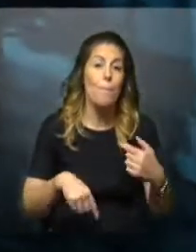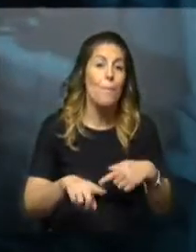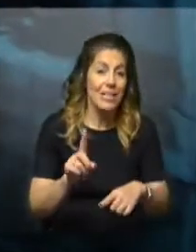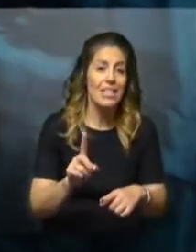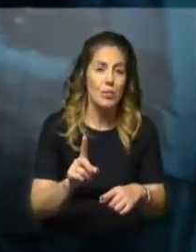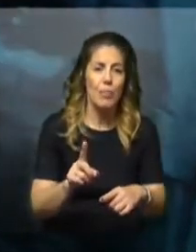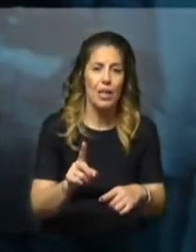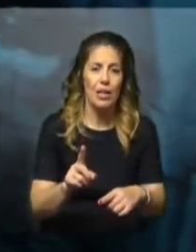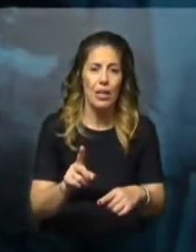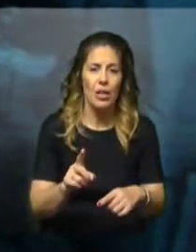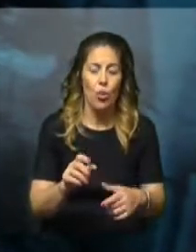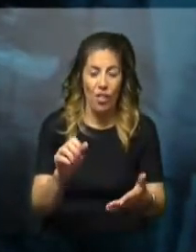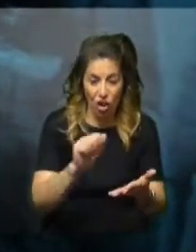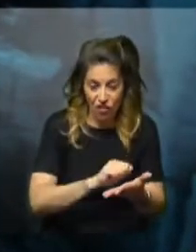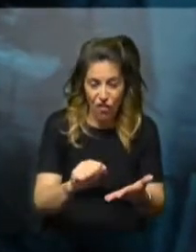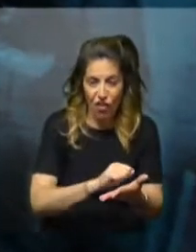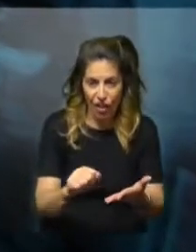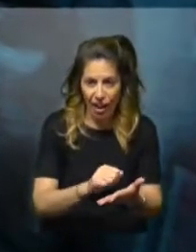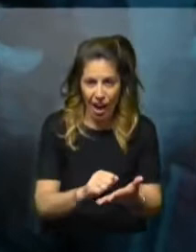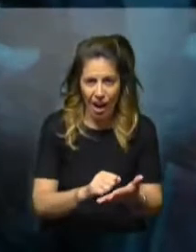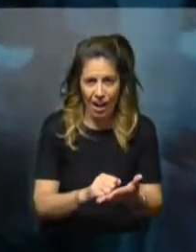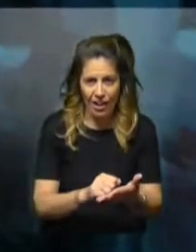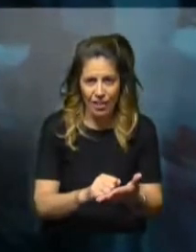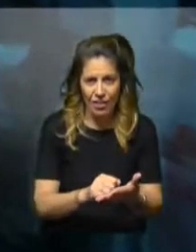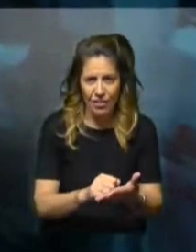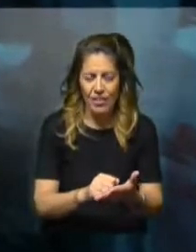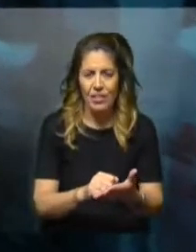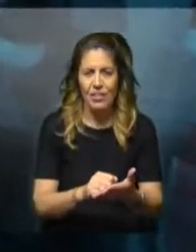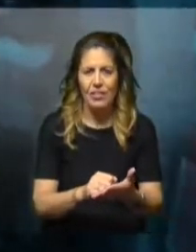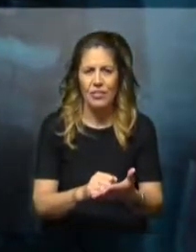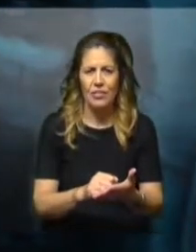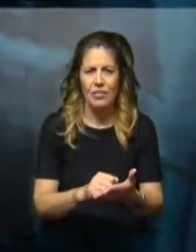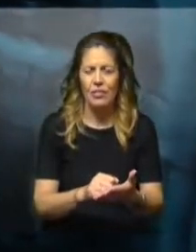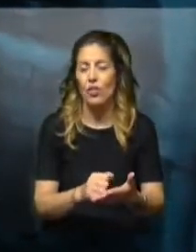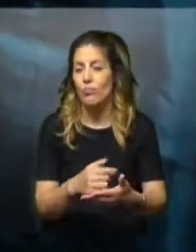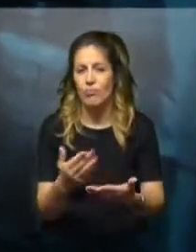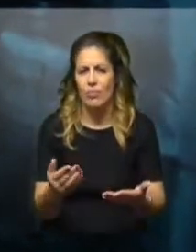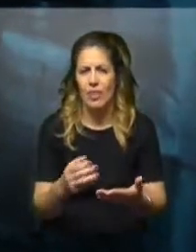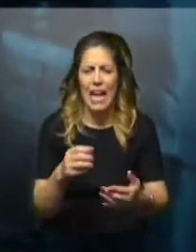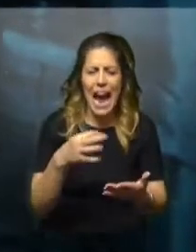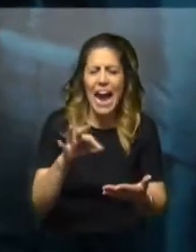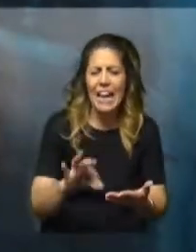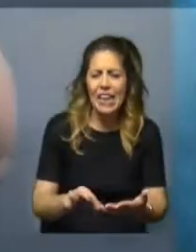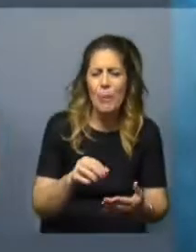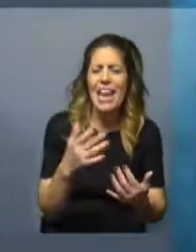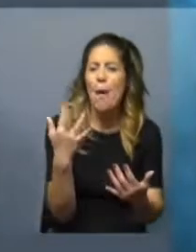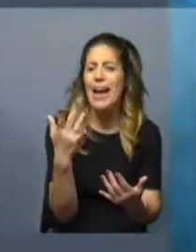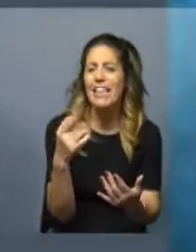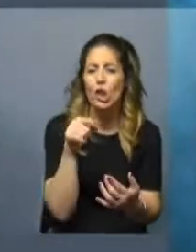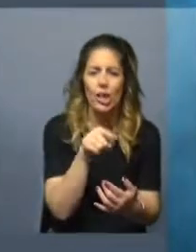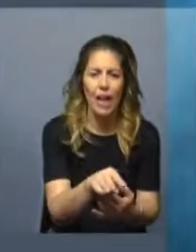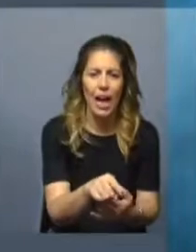el borrar no que cuando una acuarela no tipo la manito que está